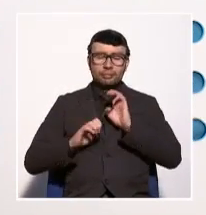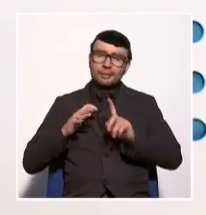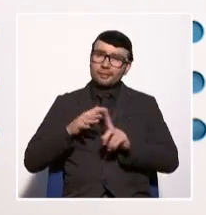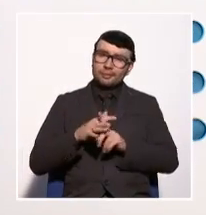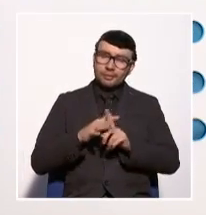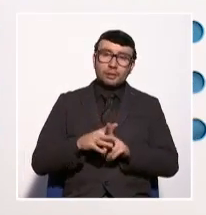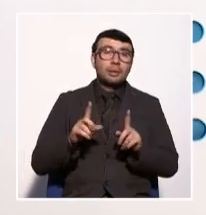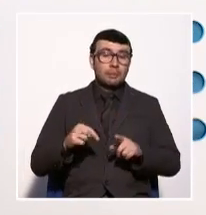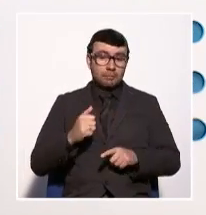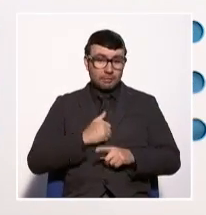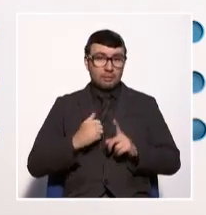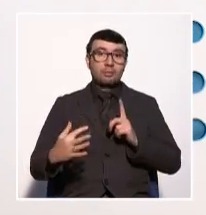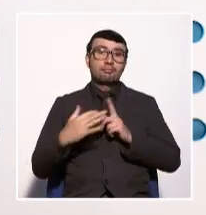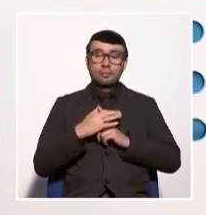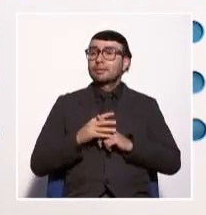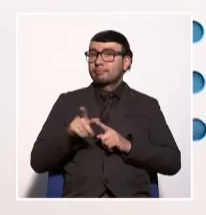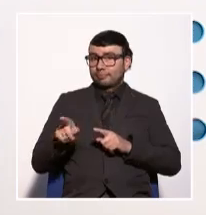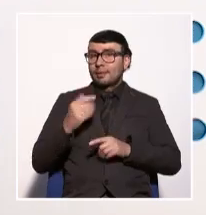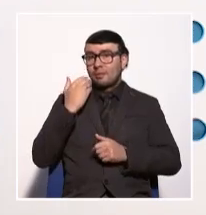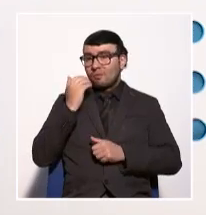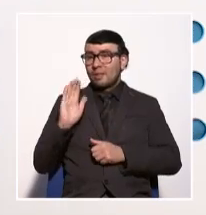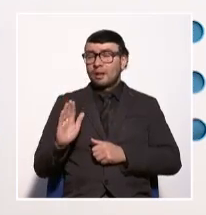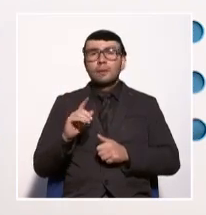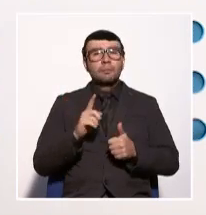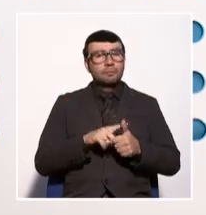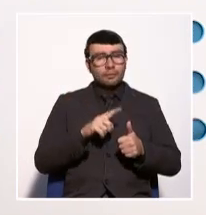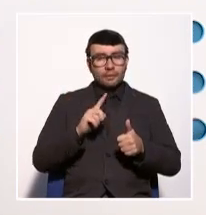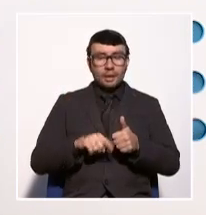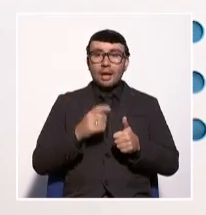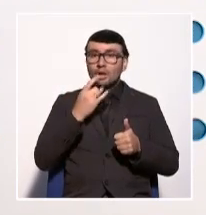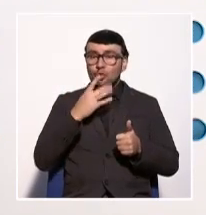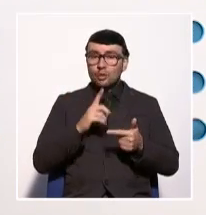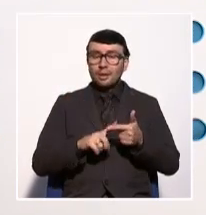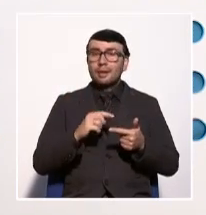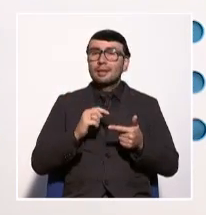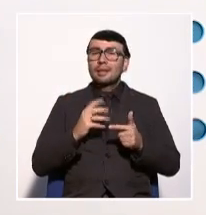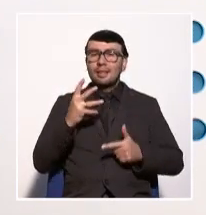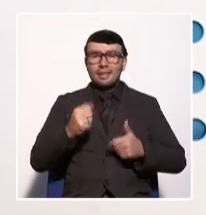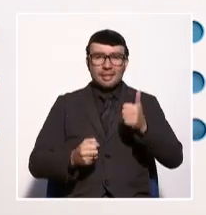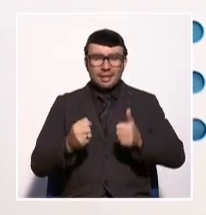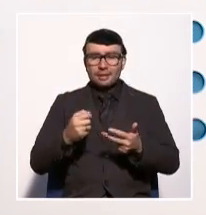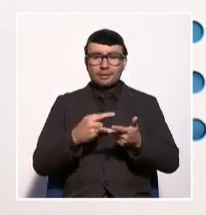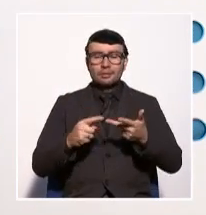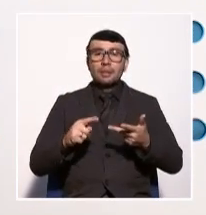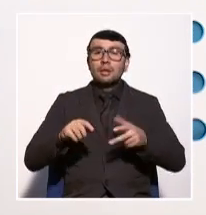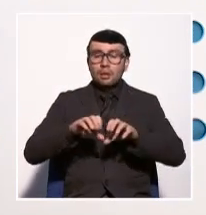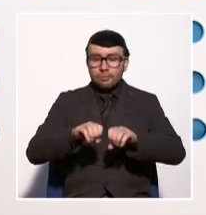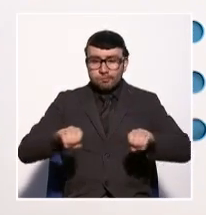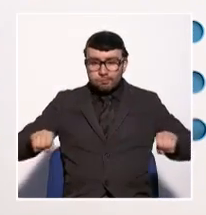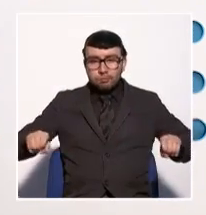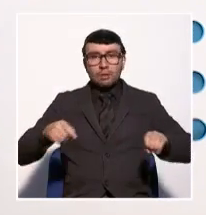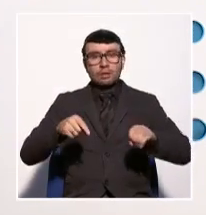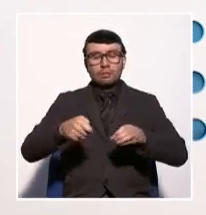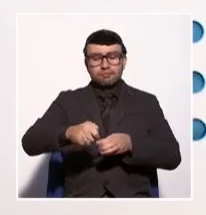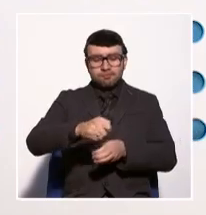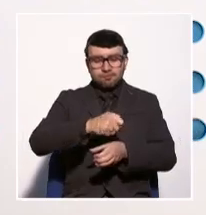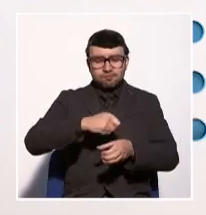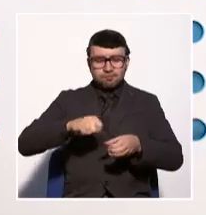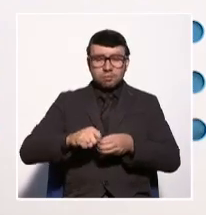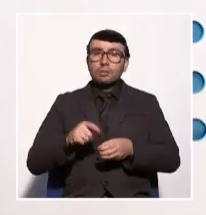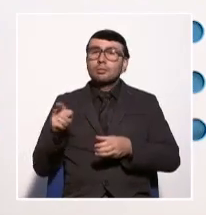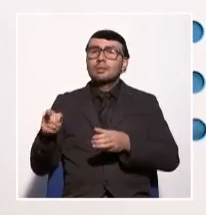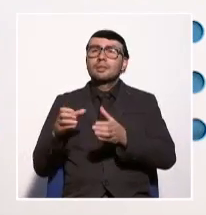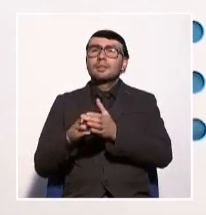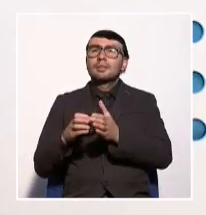autoinmunes como la esclerosis múltiple entonces el azúcar y todo lo que es embutidos ya la organización mundial de la salud por